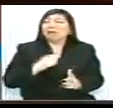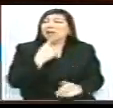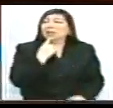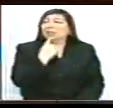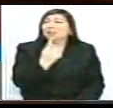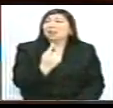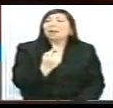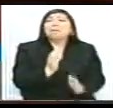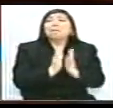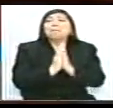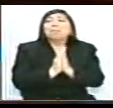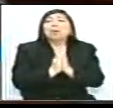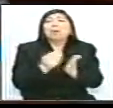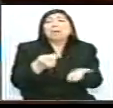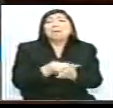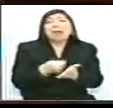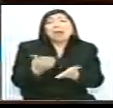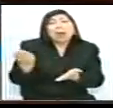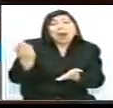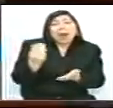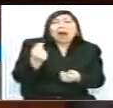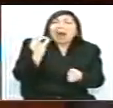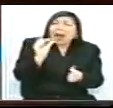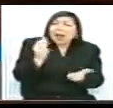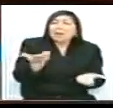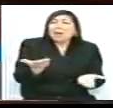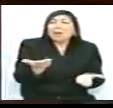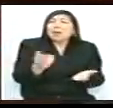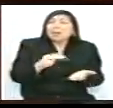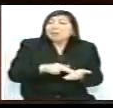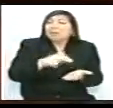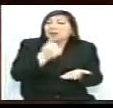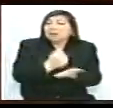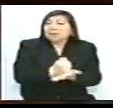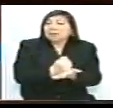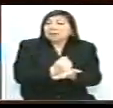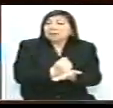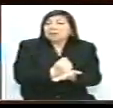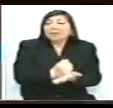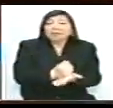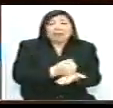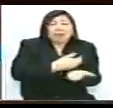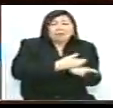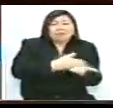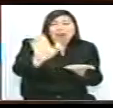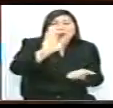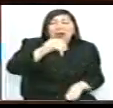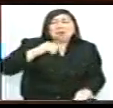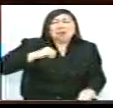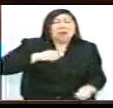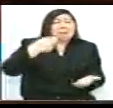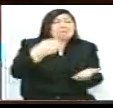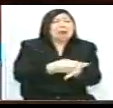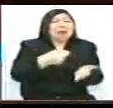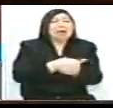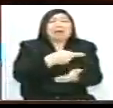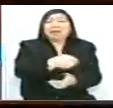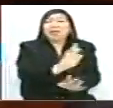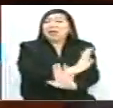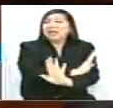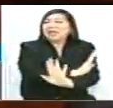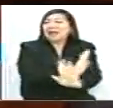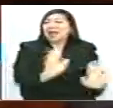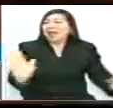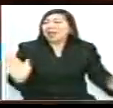diciendo, por favor, que nos paguen algo por eso. Pero si se aprueba esta ley, una patada a los municipios del Perú,